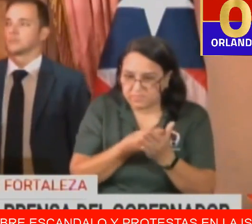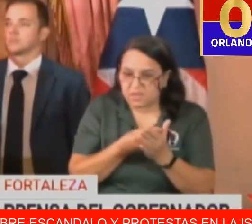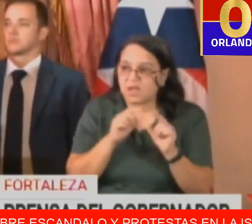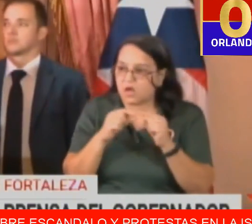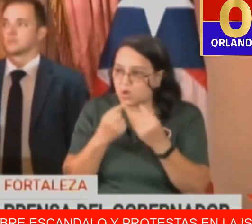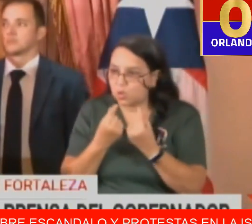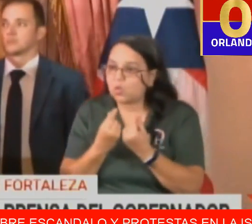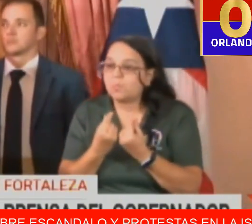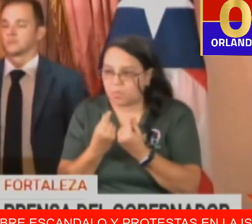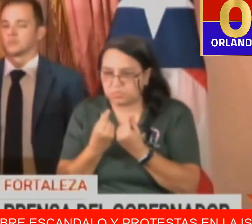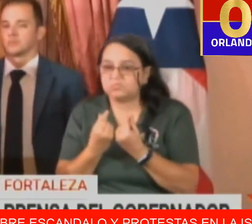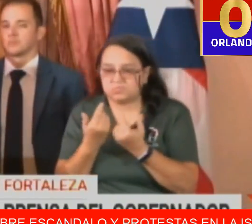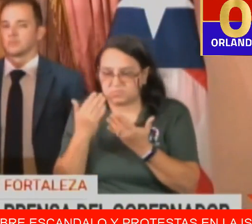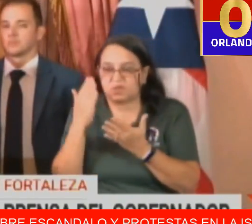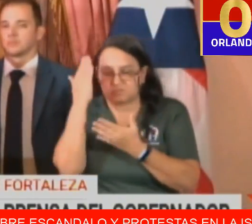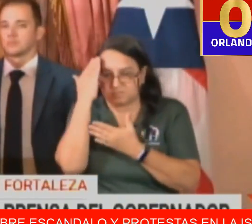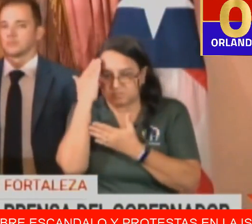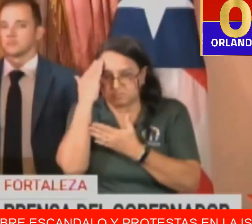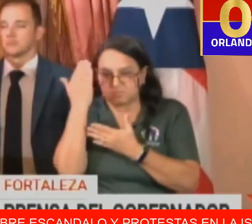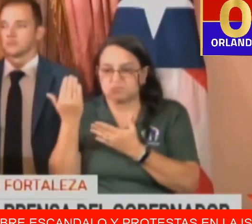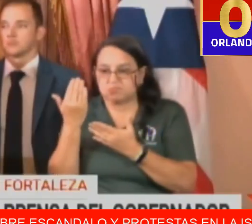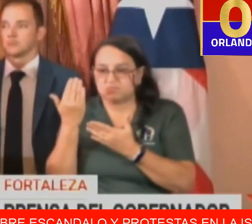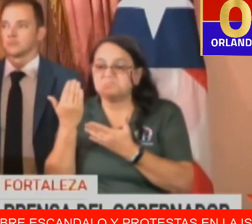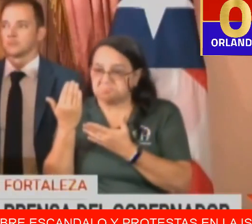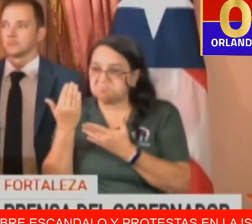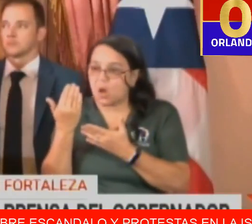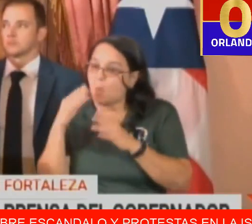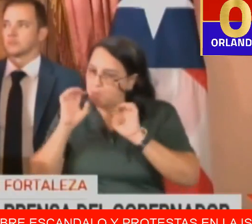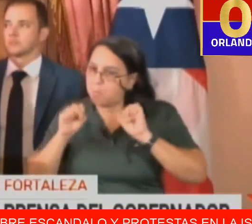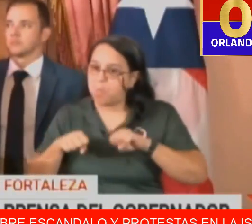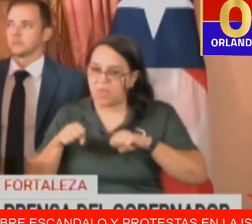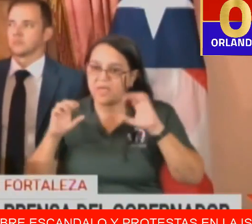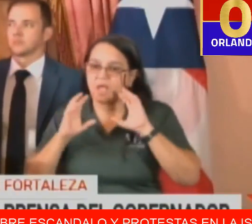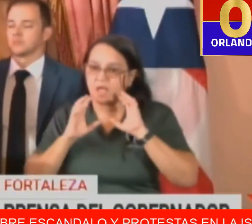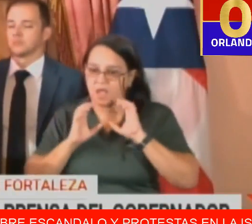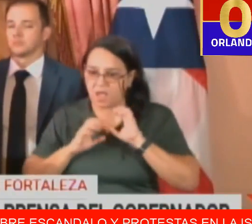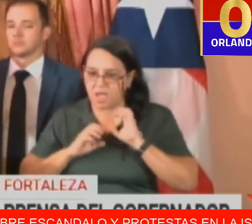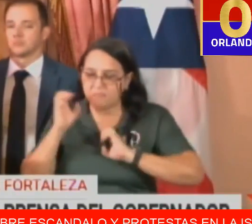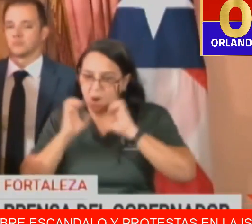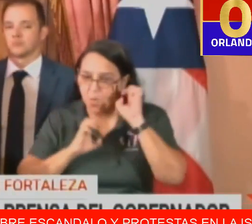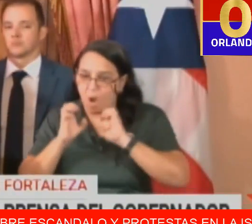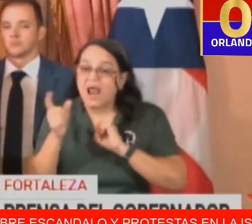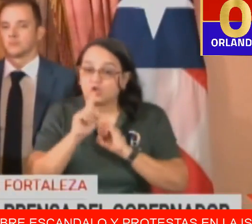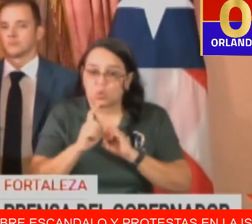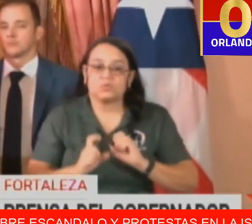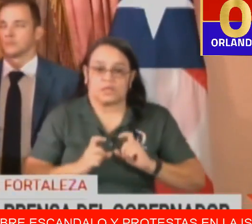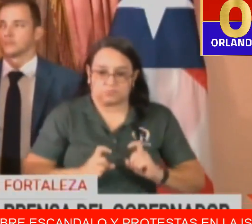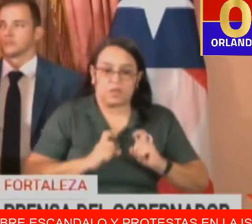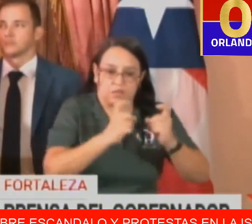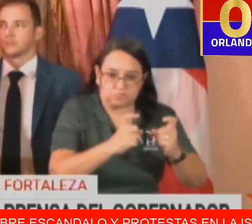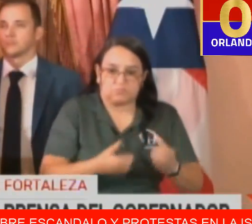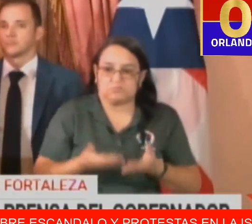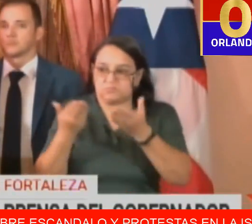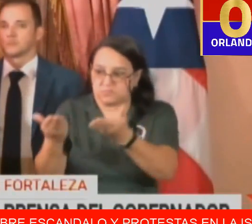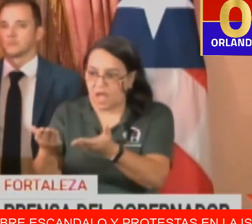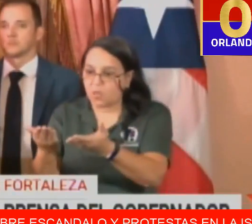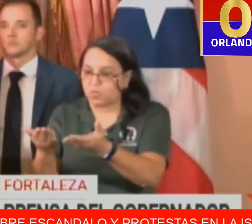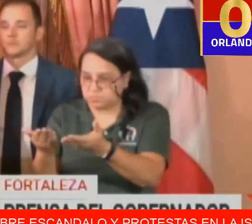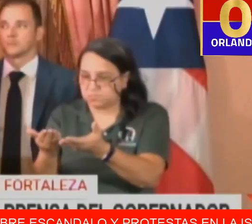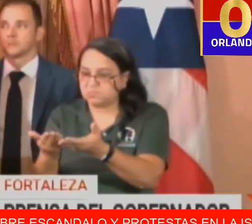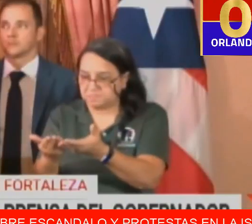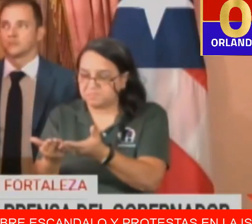El grupo externo ha hecho una rendición de cuentas. Ustedes la pueden evaluar sobre dónde es que se ha donado y a quién es que se ha donado. Y de la misma